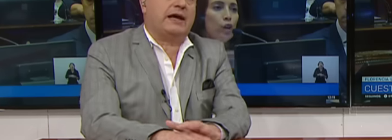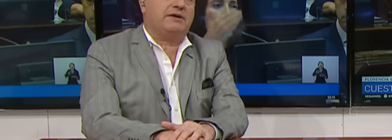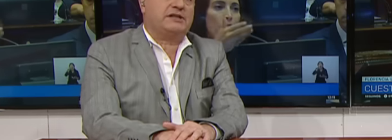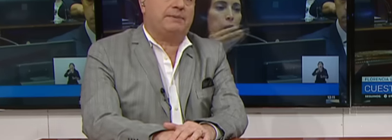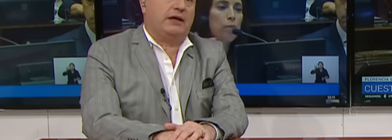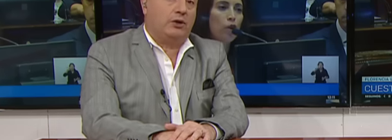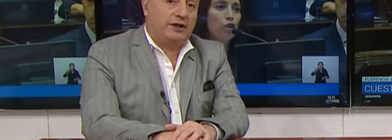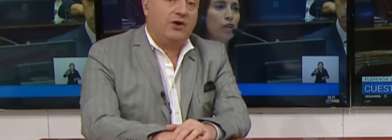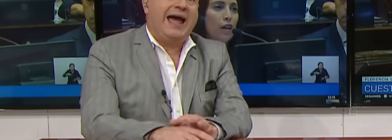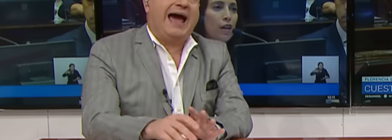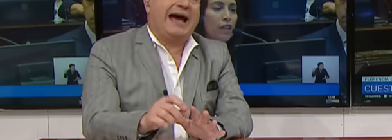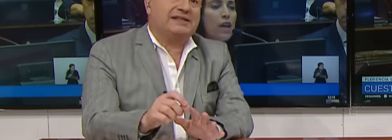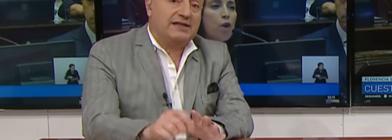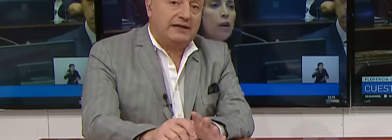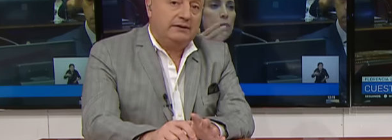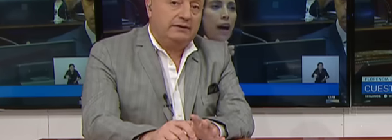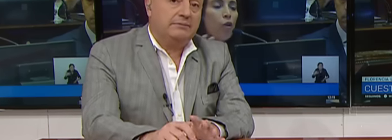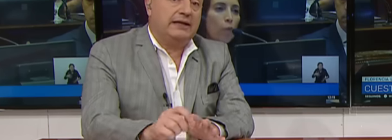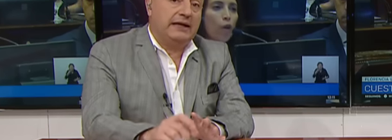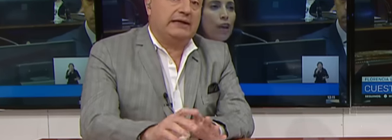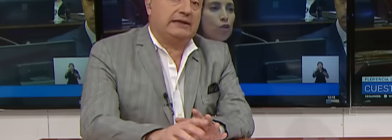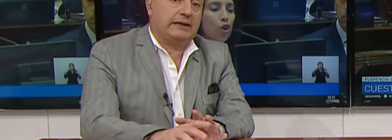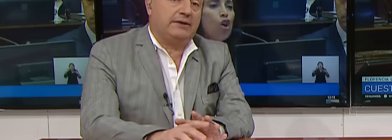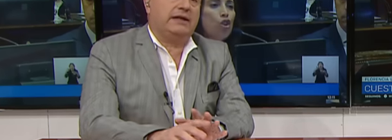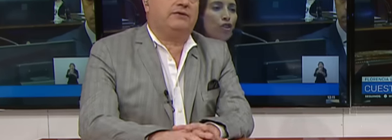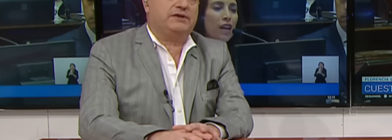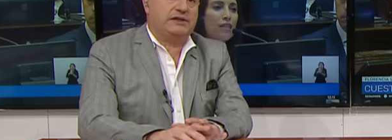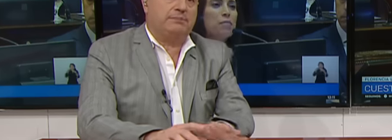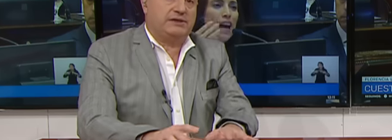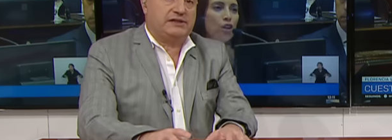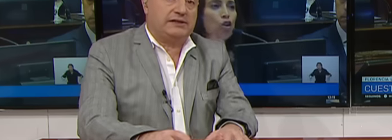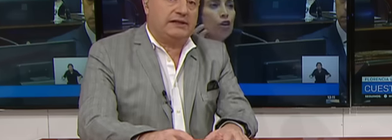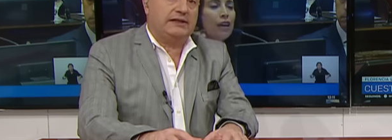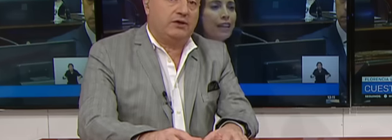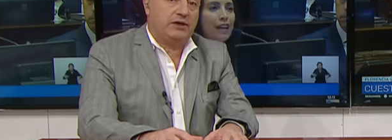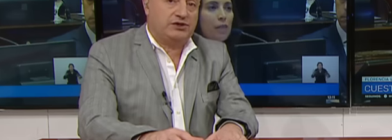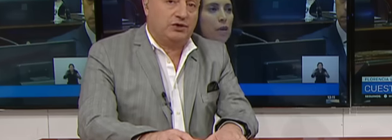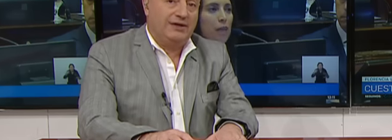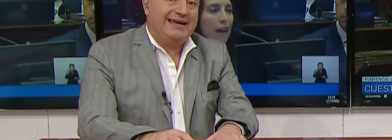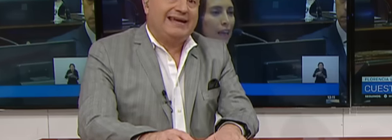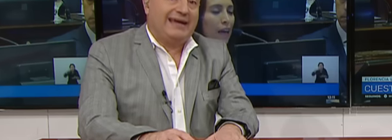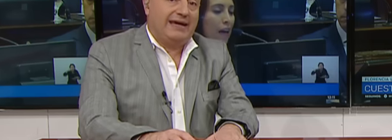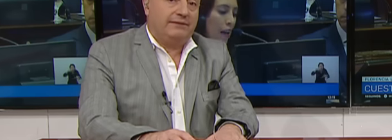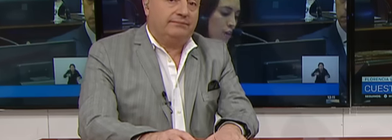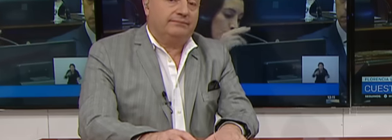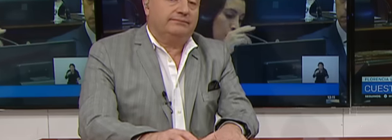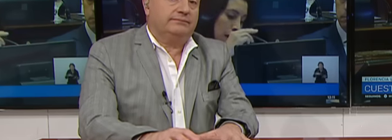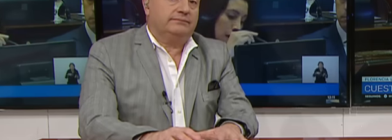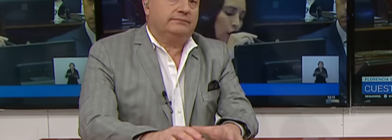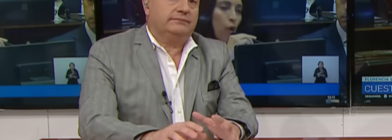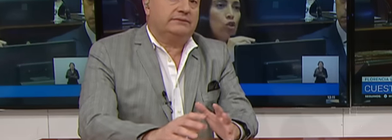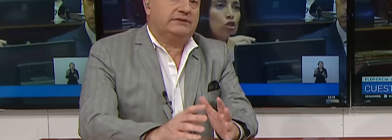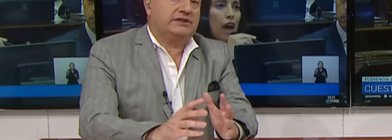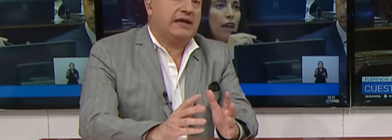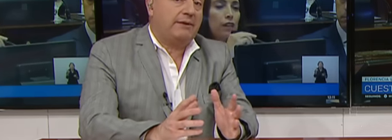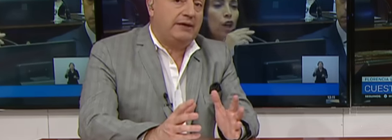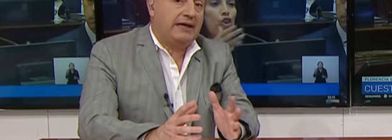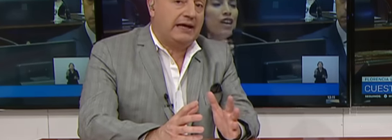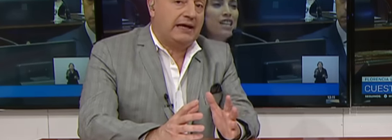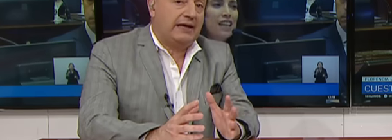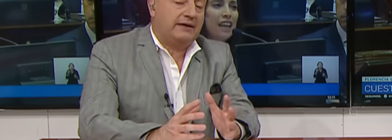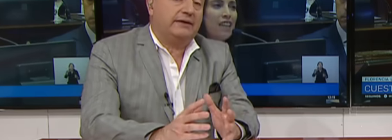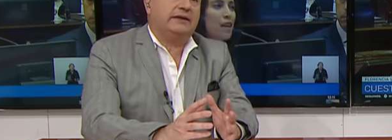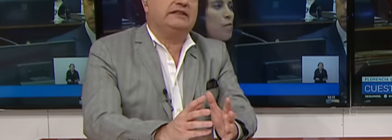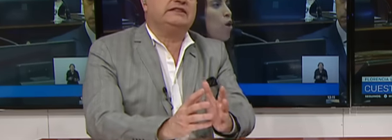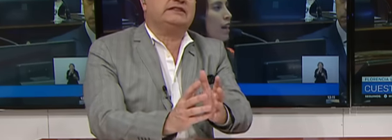dolor de cabeza para el gobierno ayer mi ley a través de la oficina presidencial dijo eso que se